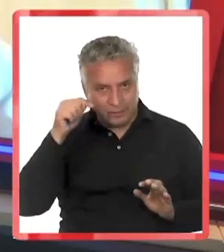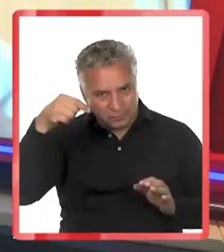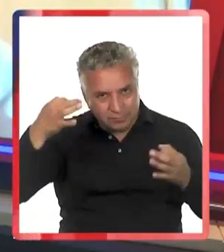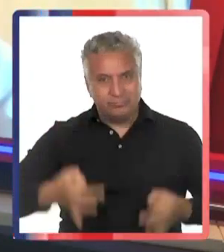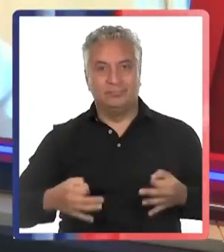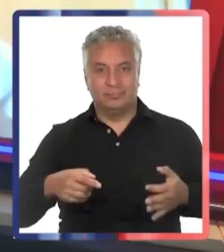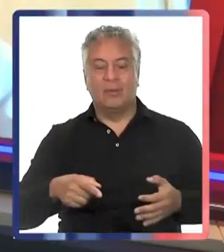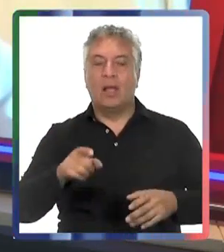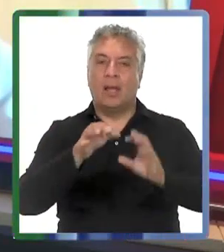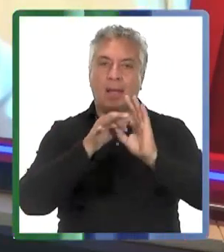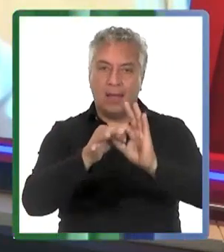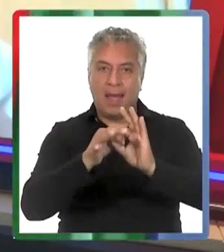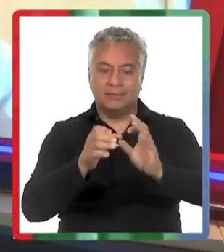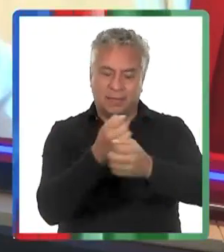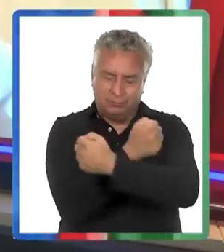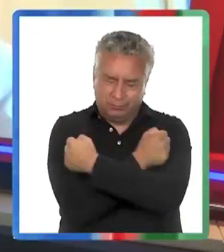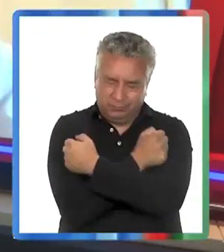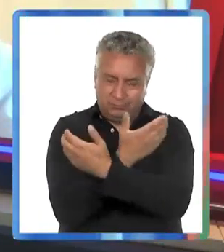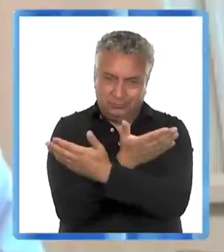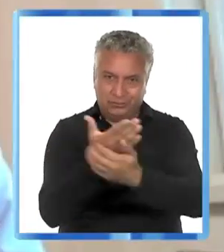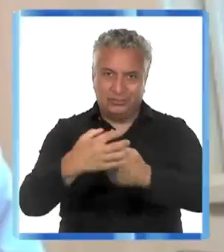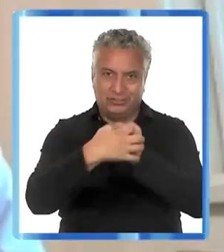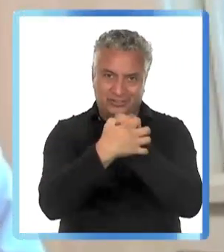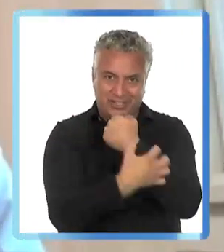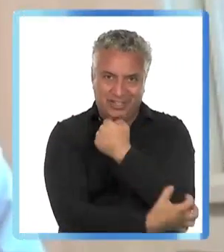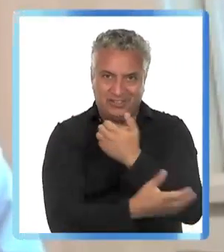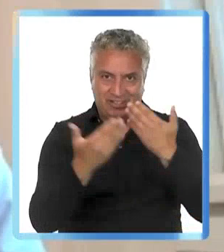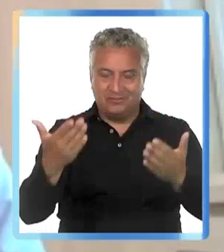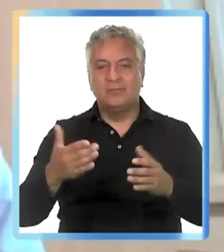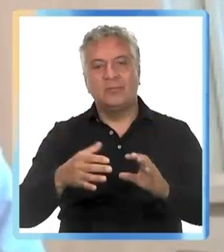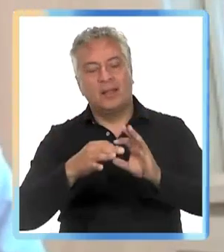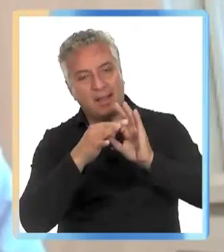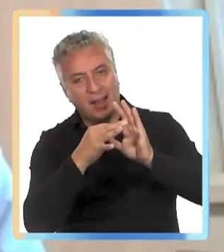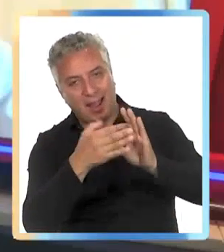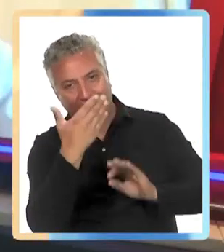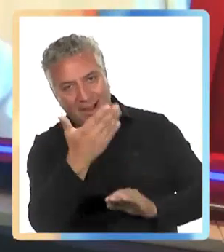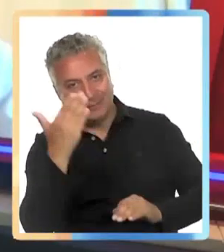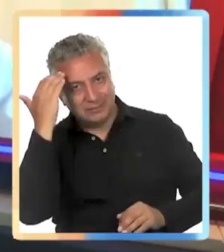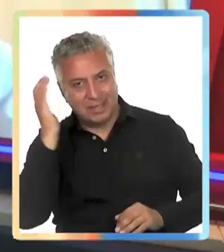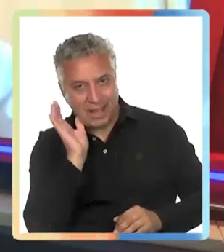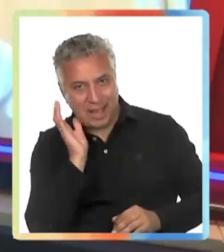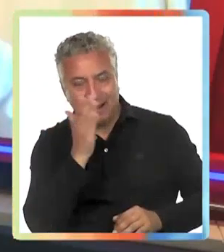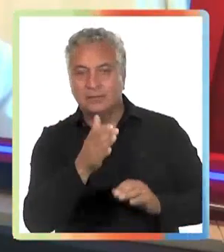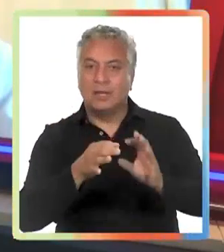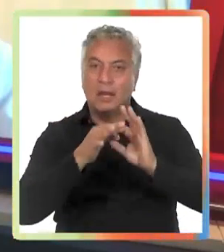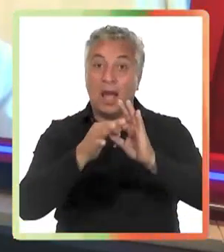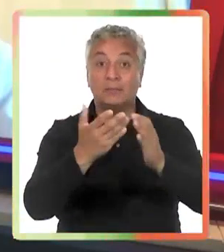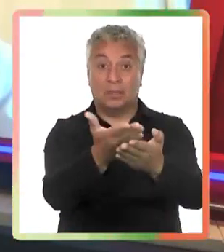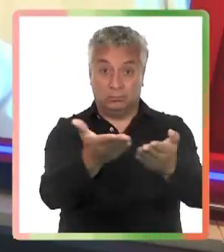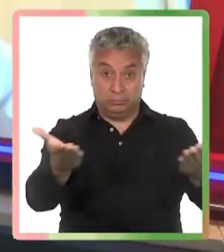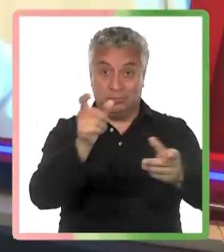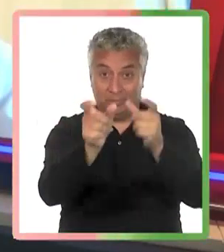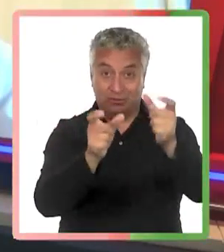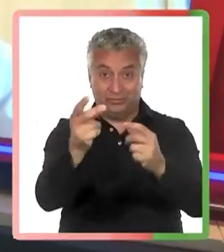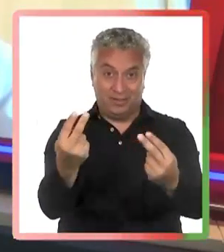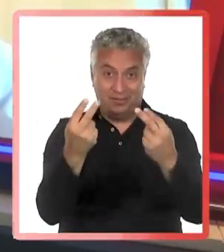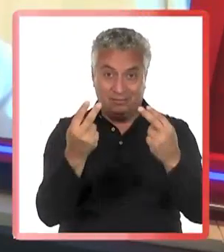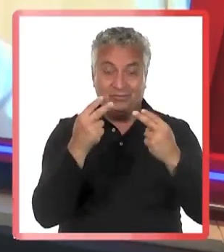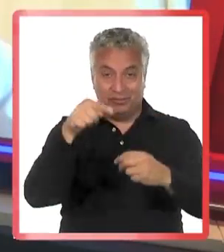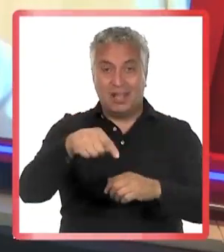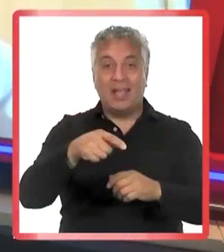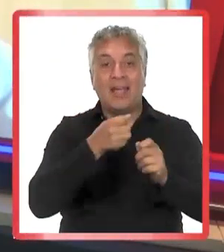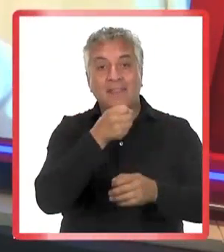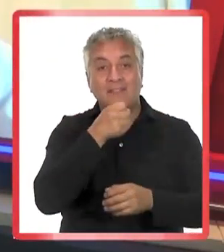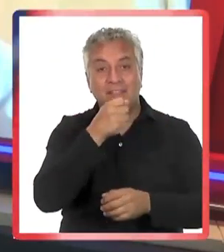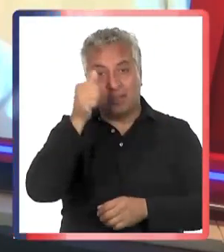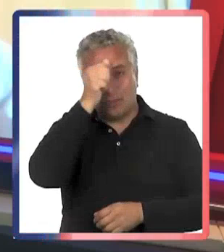le mandamos un abrazo muy grande a nombre de las regiones de Chile. Encantado, Carlos, mucho gusto. Muchísimas gracias. Y a ustedes también, muchas gracias por acompañarnos en la entrevista del